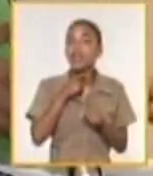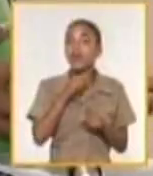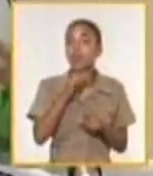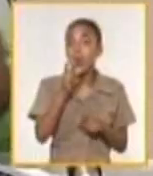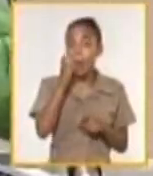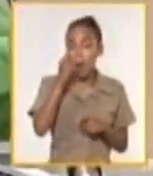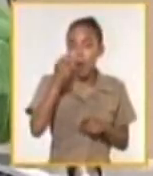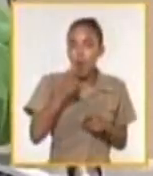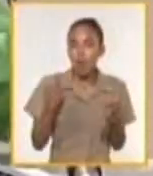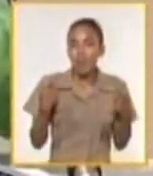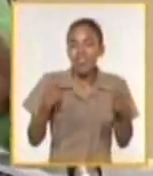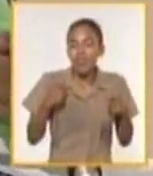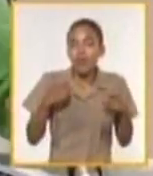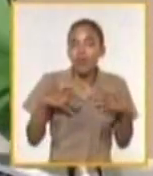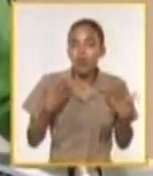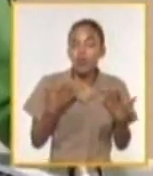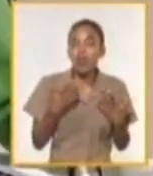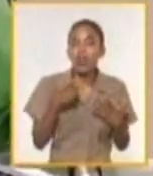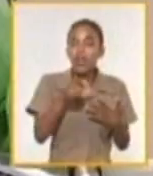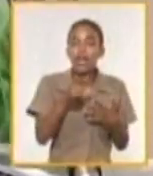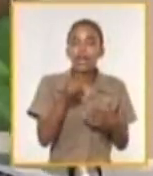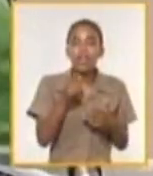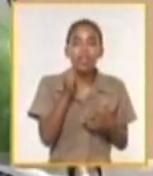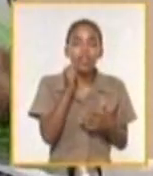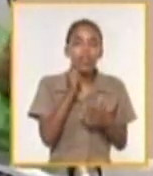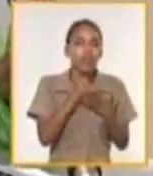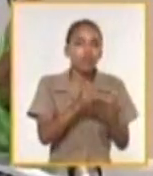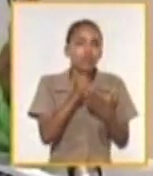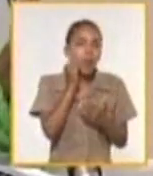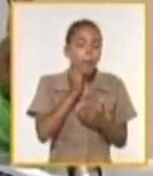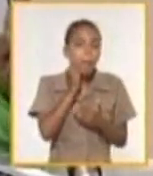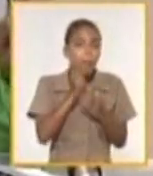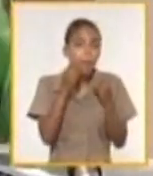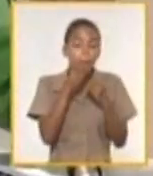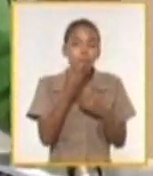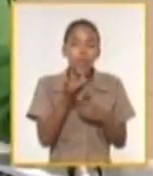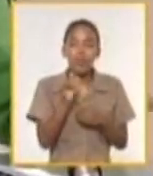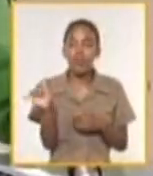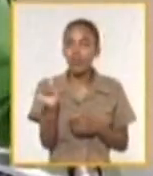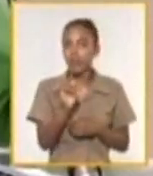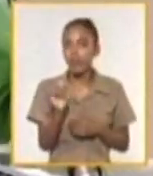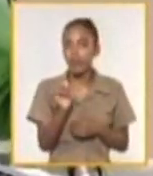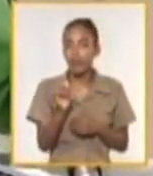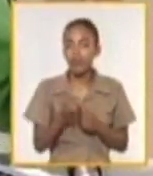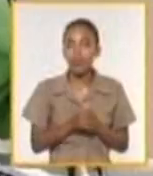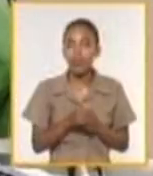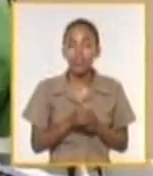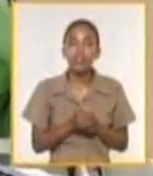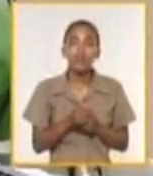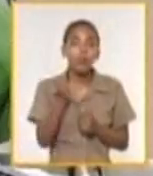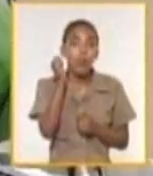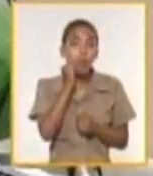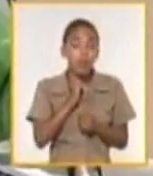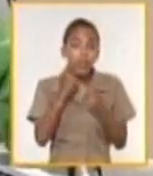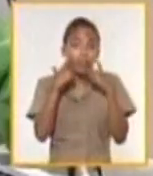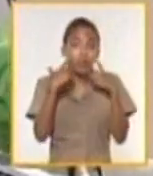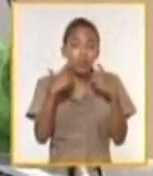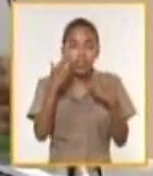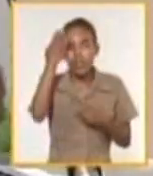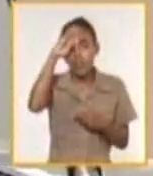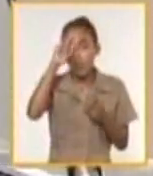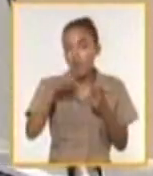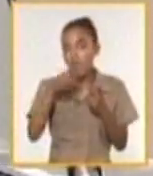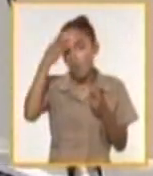más útil. Bueno, Hart se colocó en el lugar donde iba a ser más útil. Más útil a Cuba, más útil a la patria, más útil a